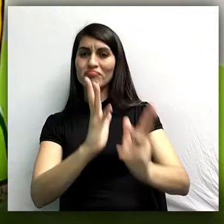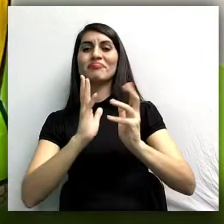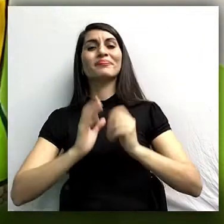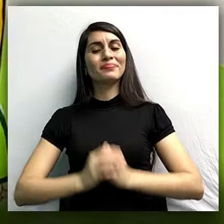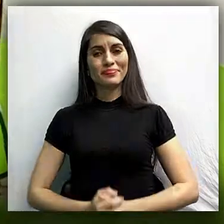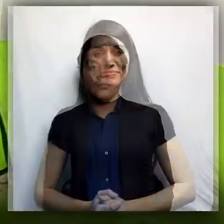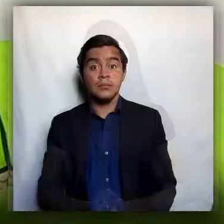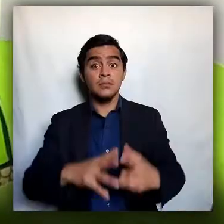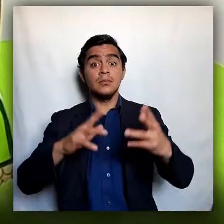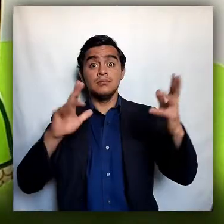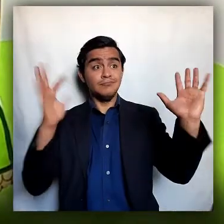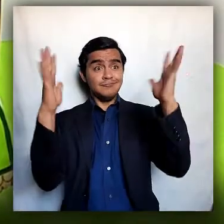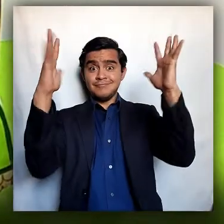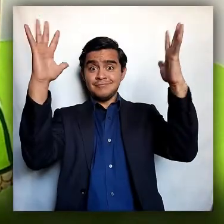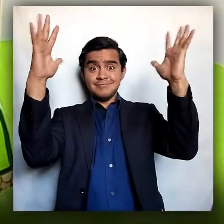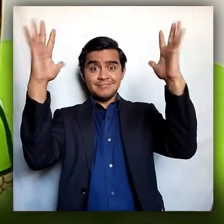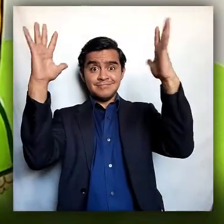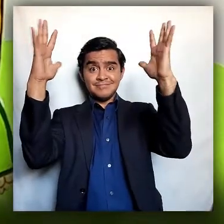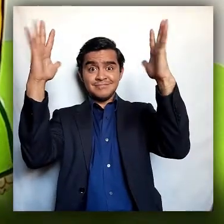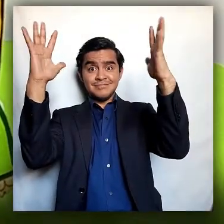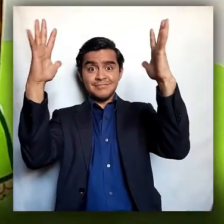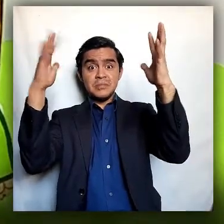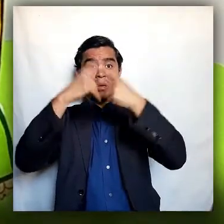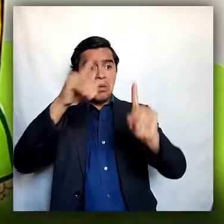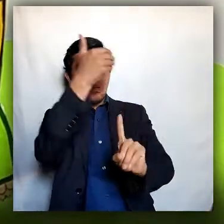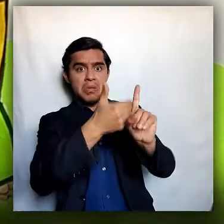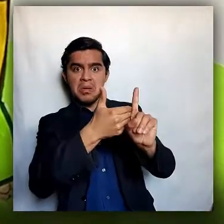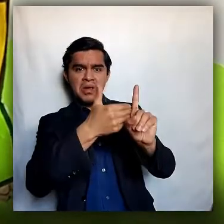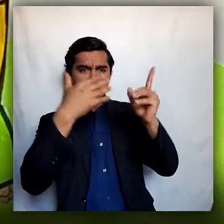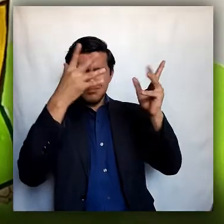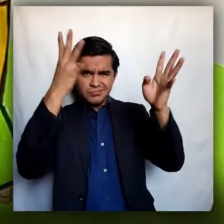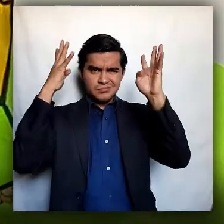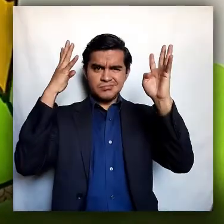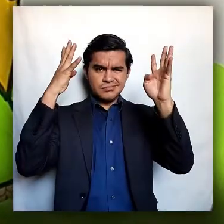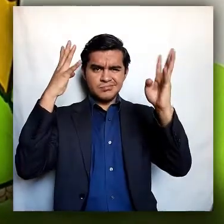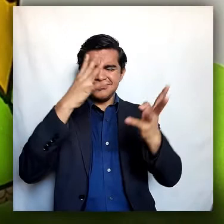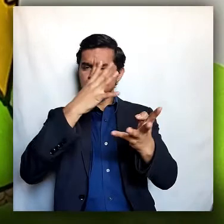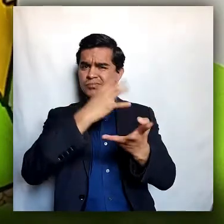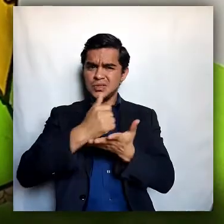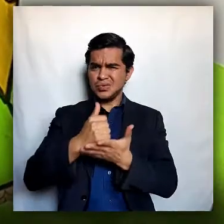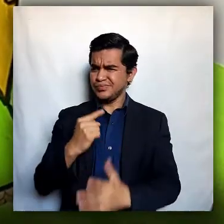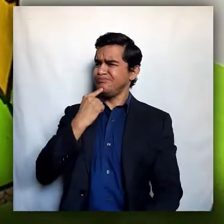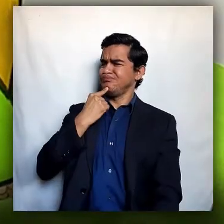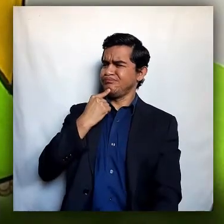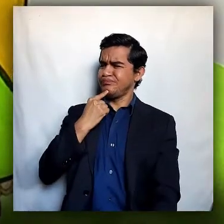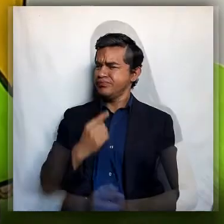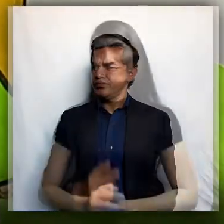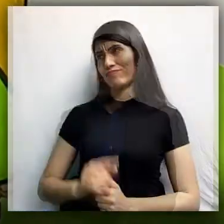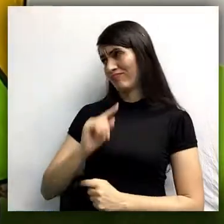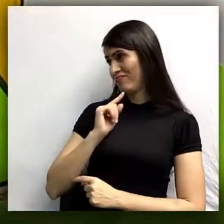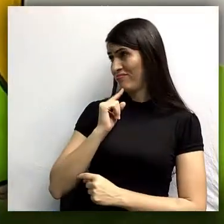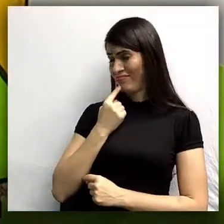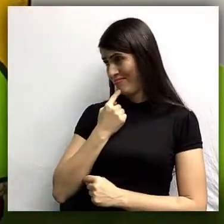lo que quieran ser. Todos aplaudieron, excepto un príncipe azul que con el gesto muy serio preguntó.